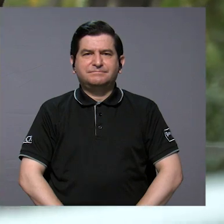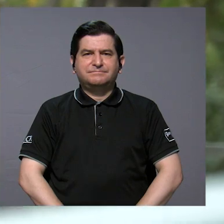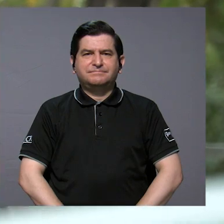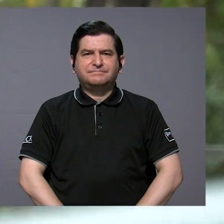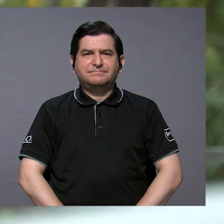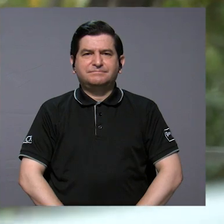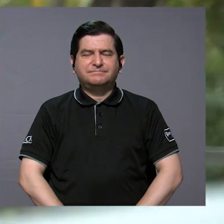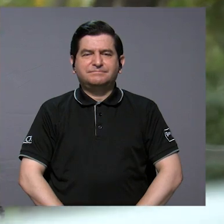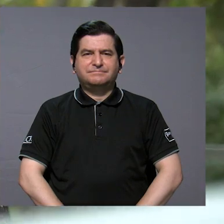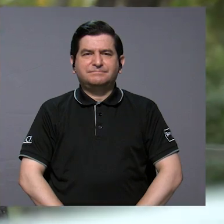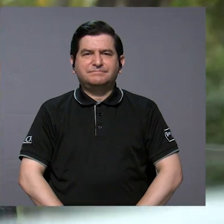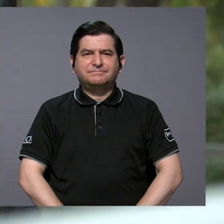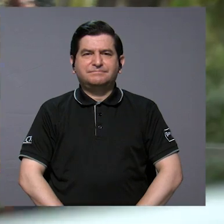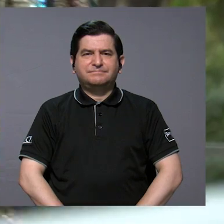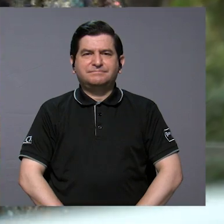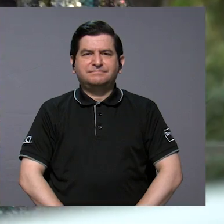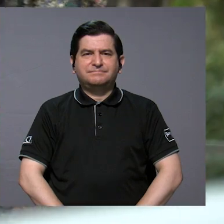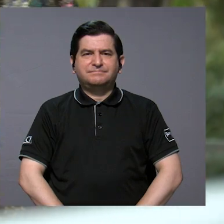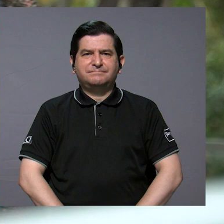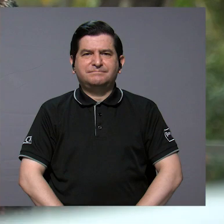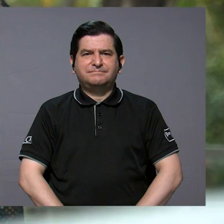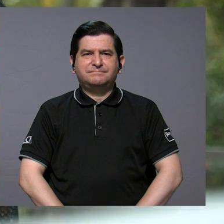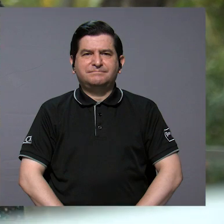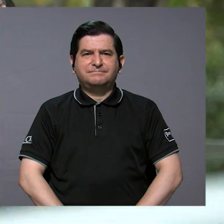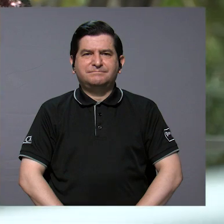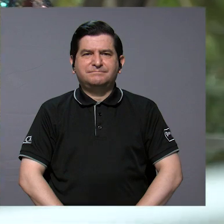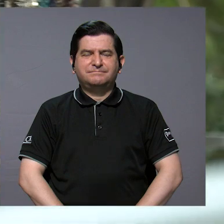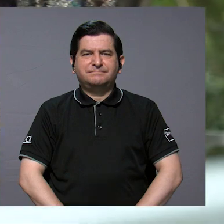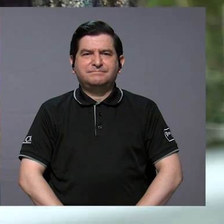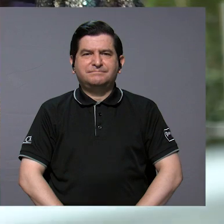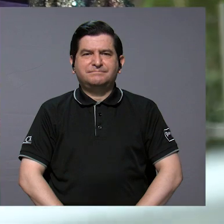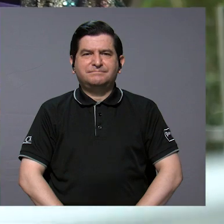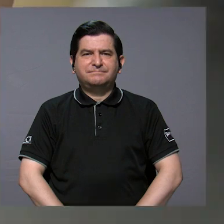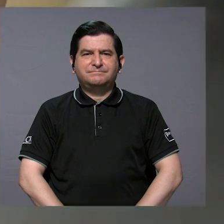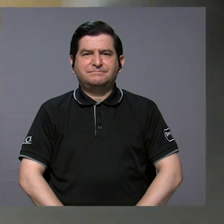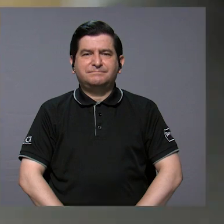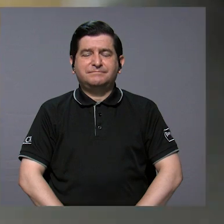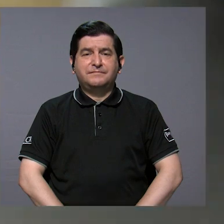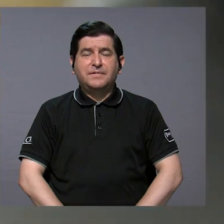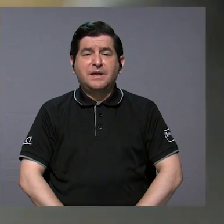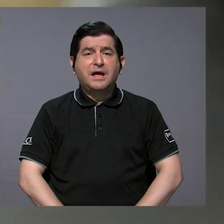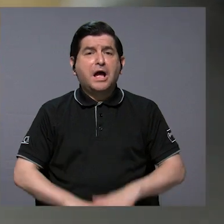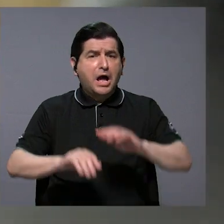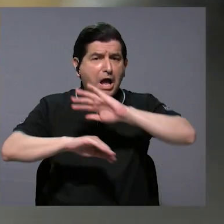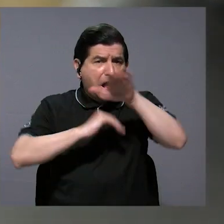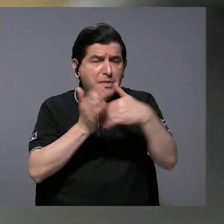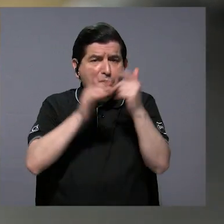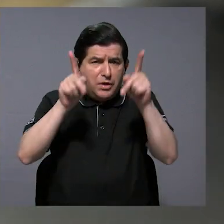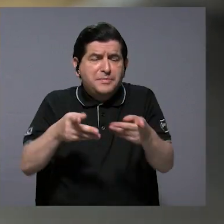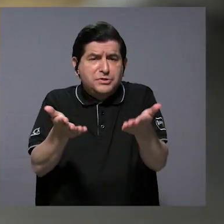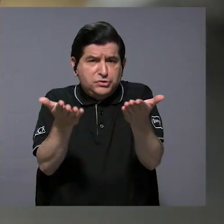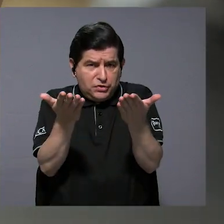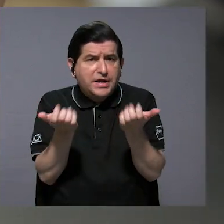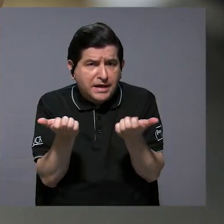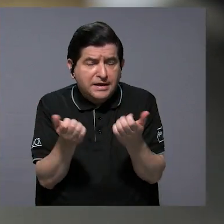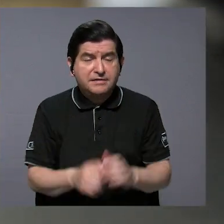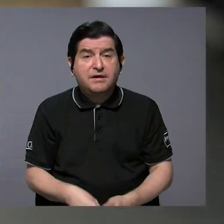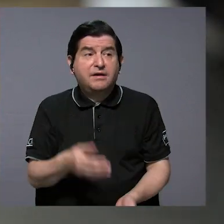mi cuerpo siento que explota. Mi cuerpo es mi decisión. Vaya tomando nota. A cualquier persona que